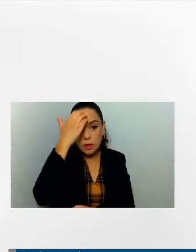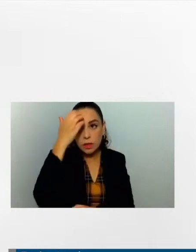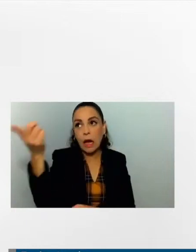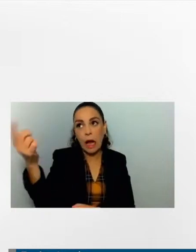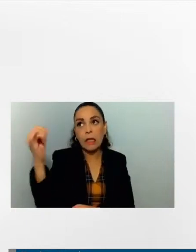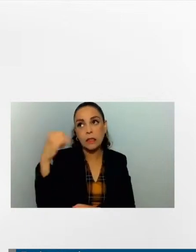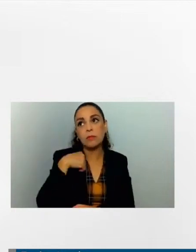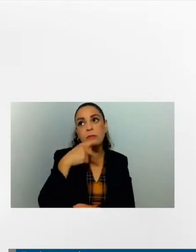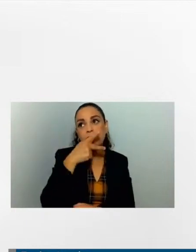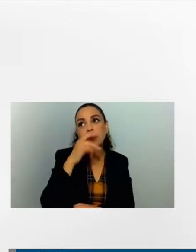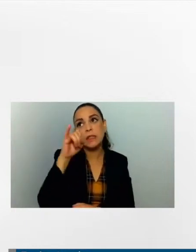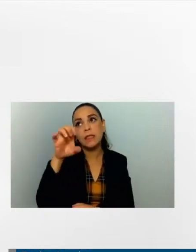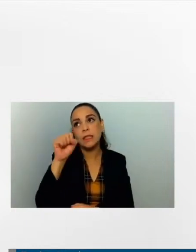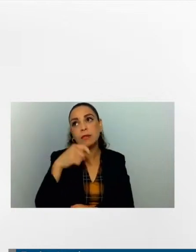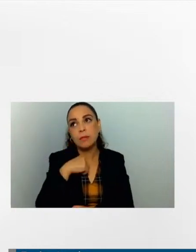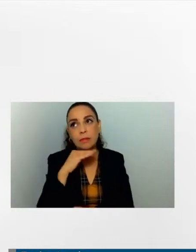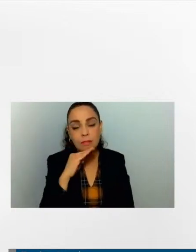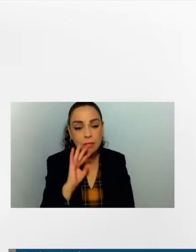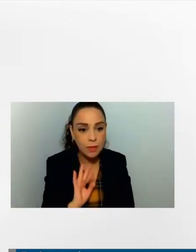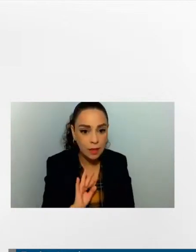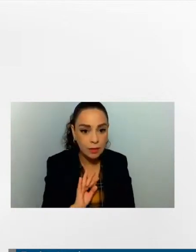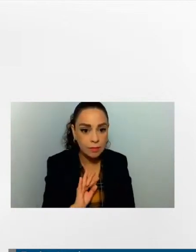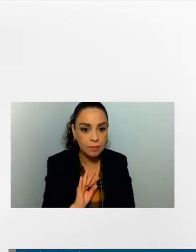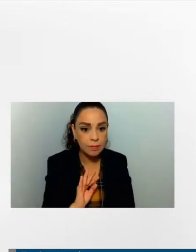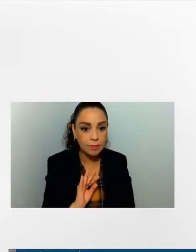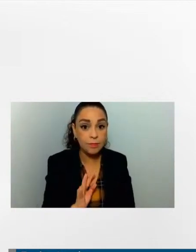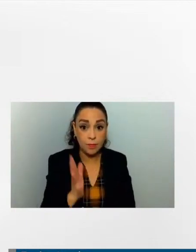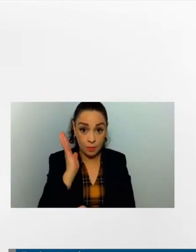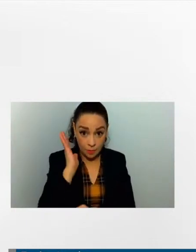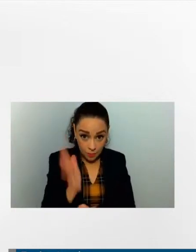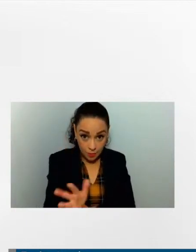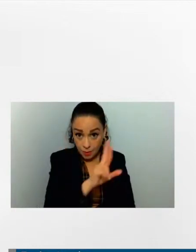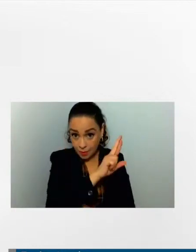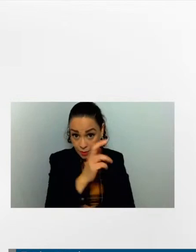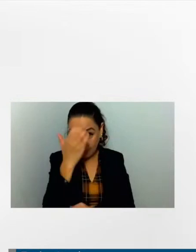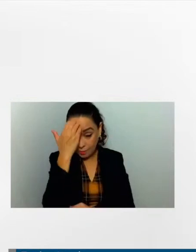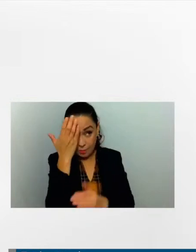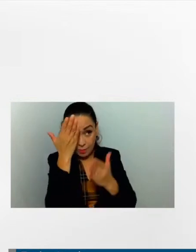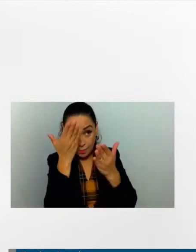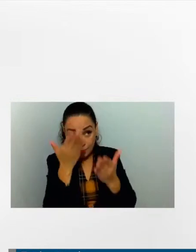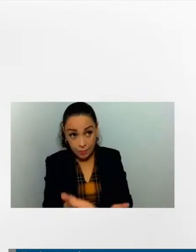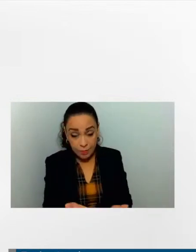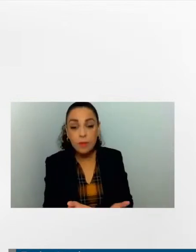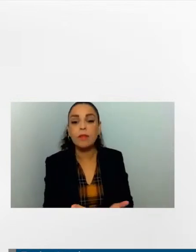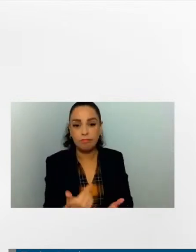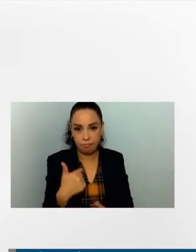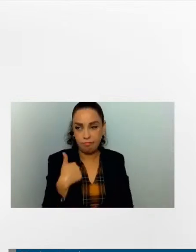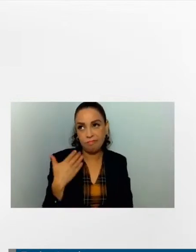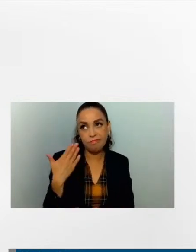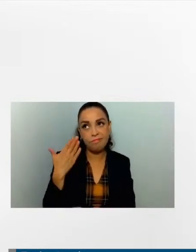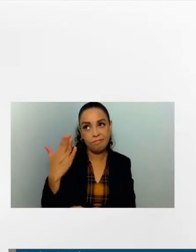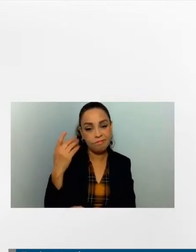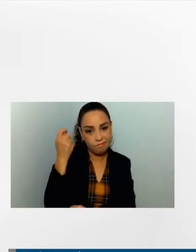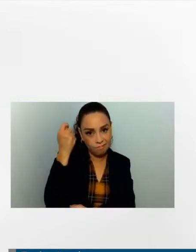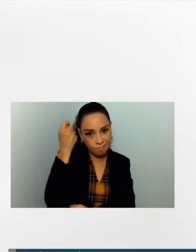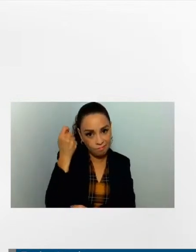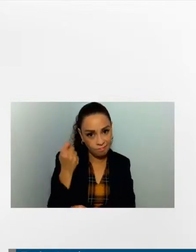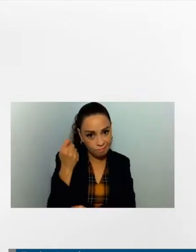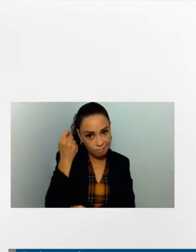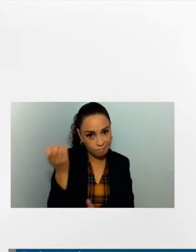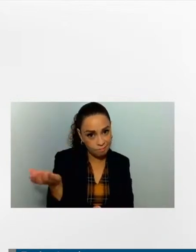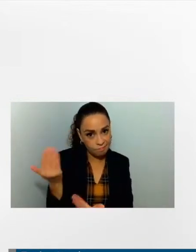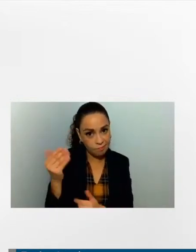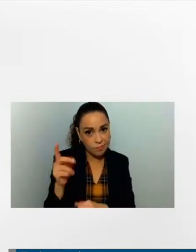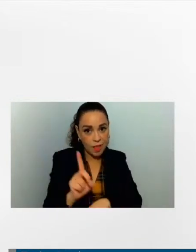esos casos? Si hoy reconocen la paternidad de tal persona, yo puedo solicitarle alimentos desde mi nacimiento, y